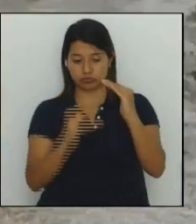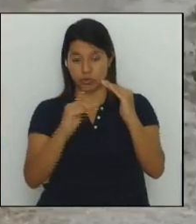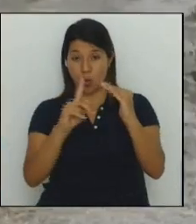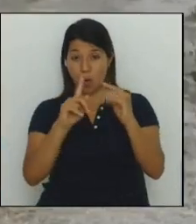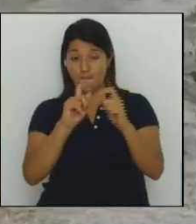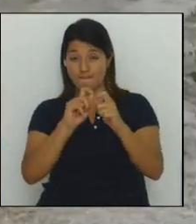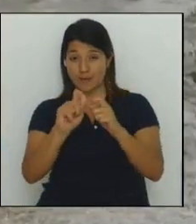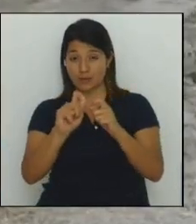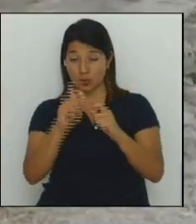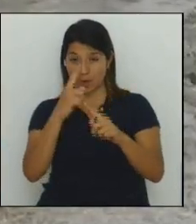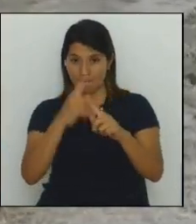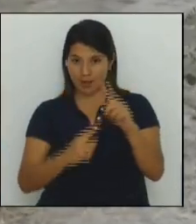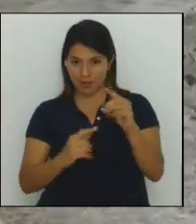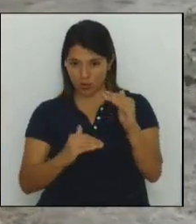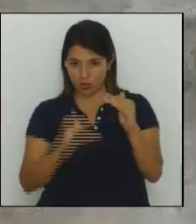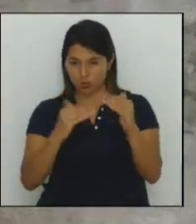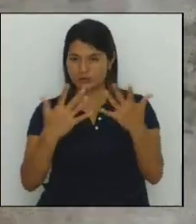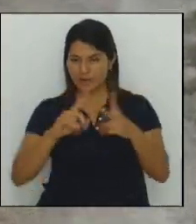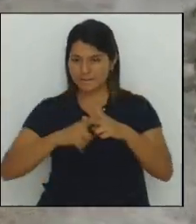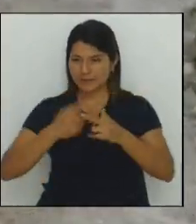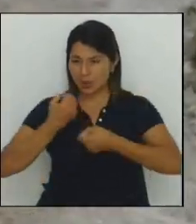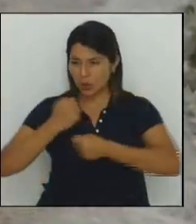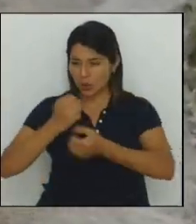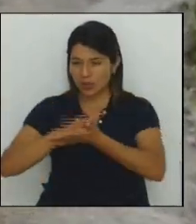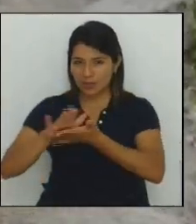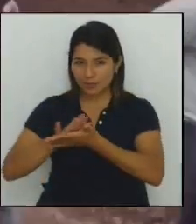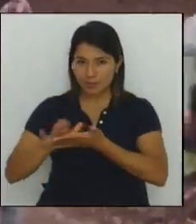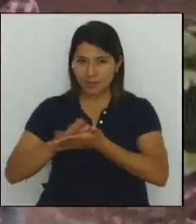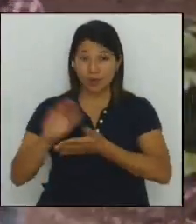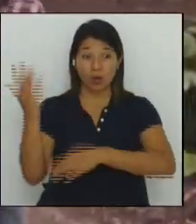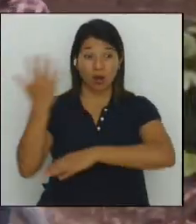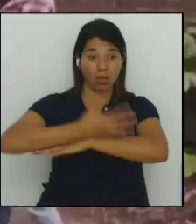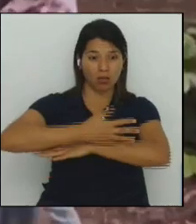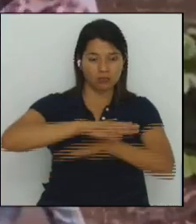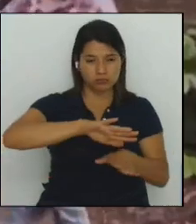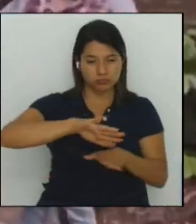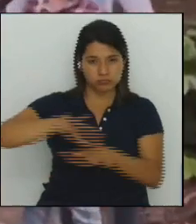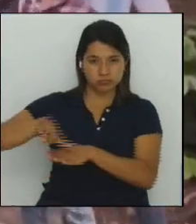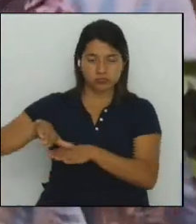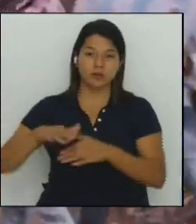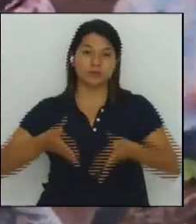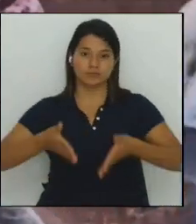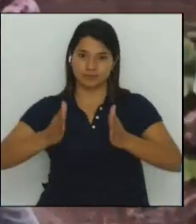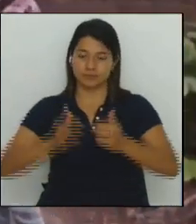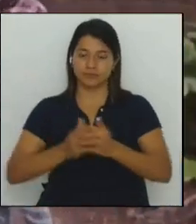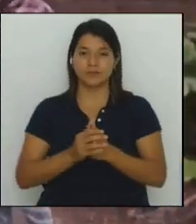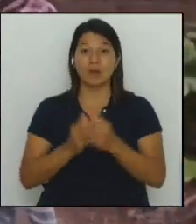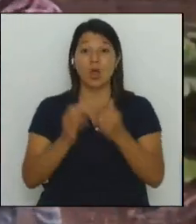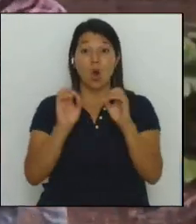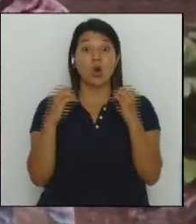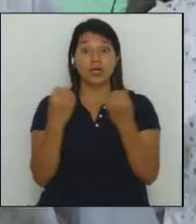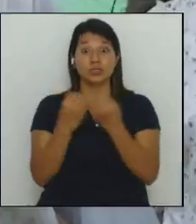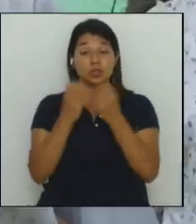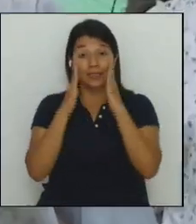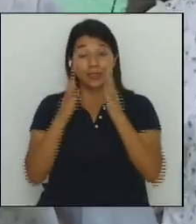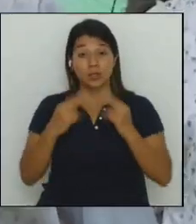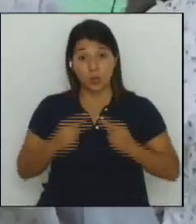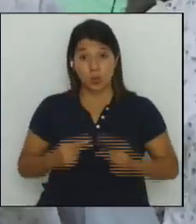algunos cortando los troncos que bloqueaban las carreteras. Las organizaciones humanitarias, por su parte, han empezado a distribuir